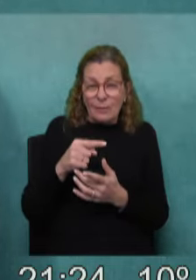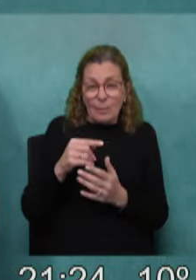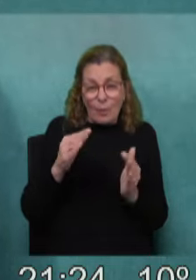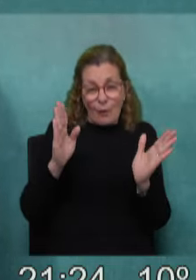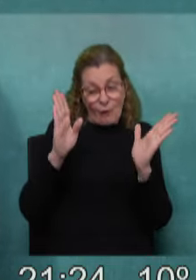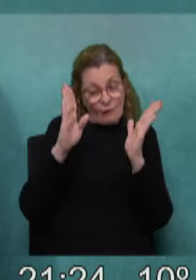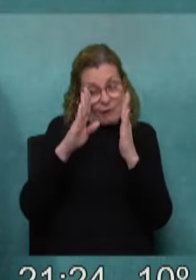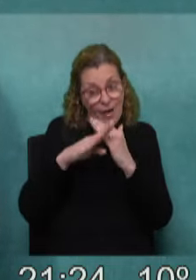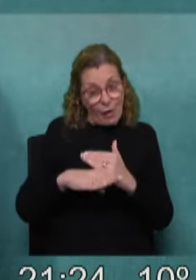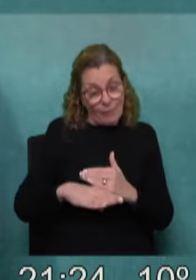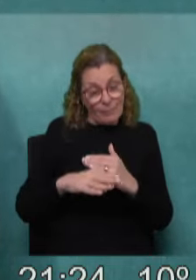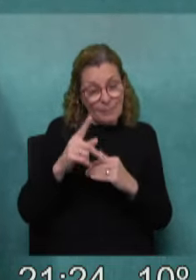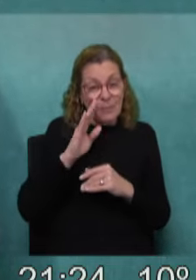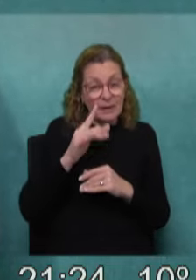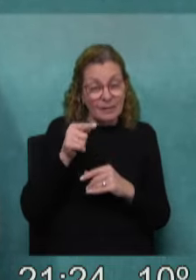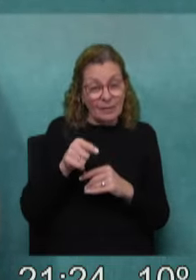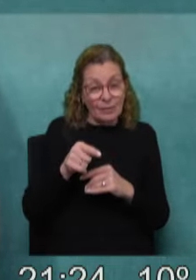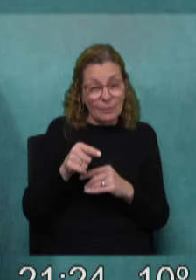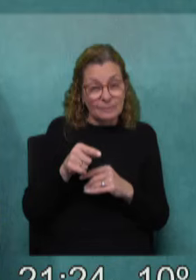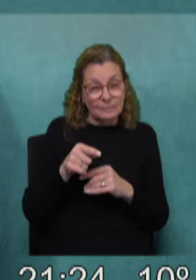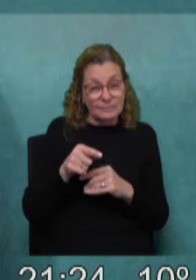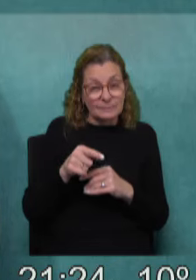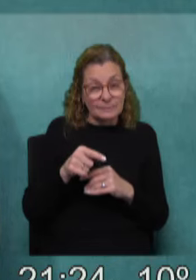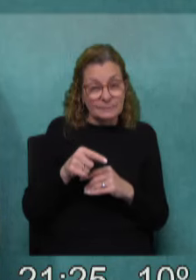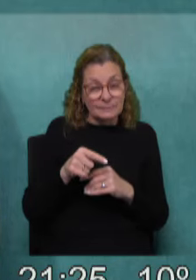bajón que eso sea